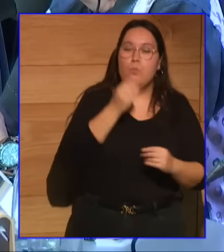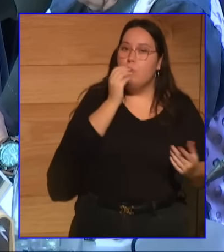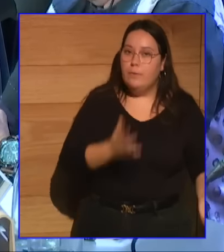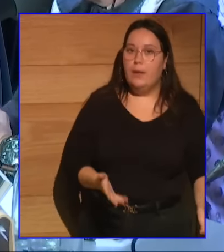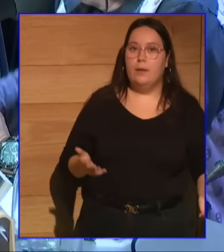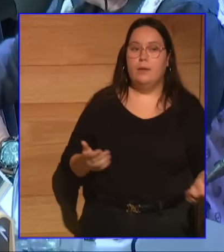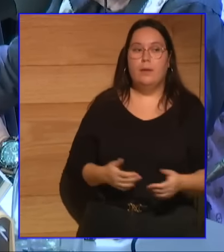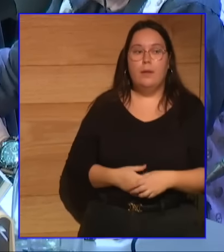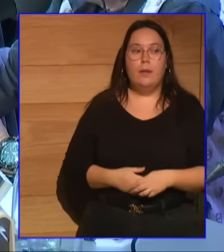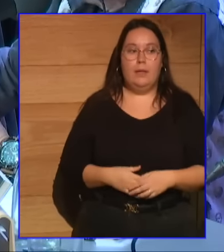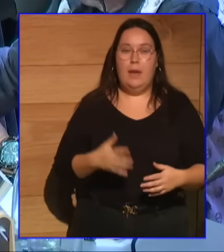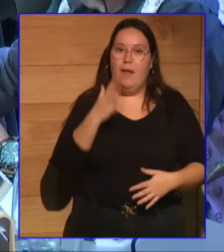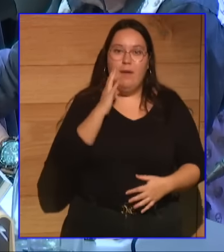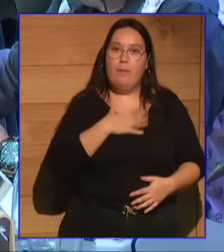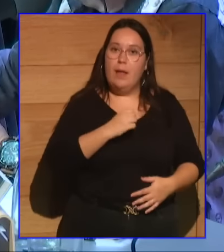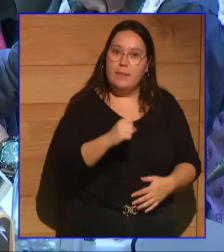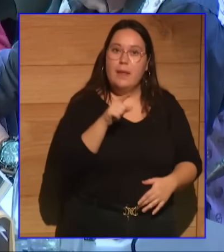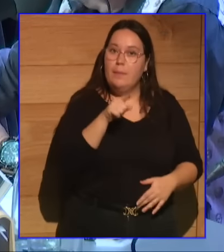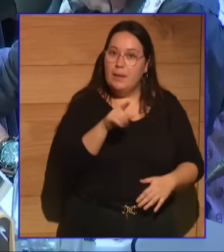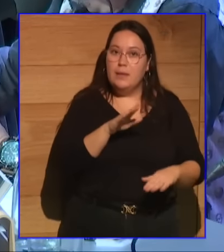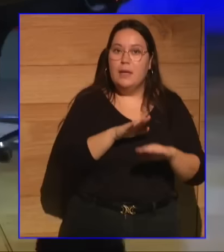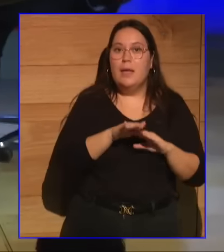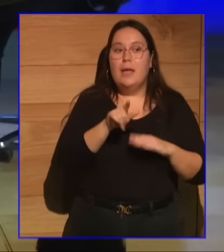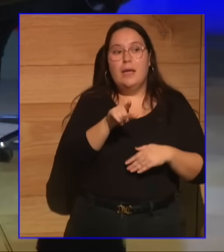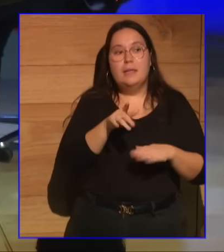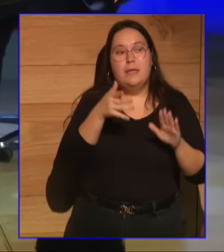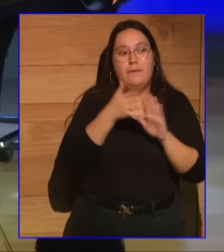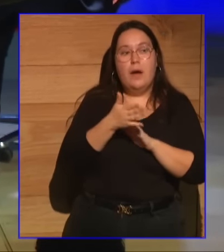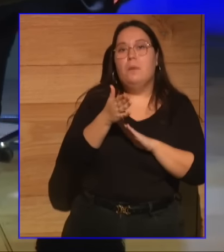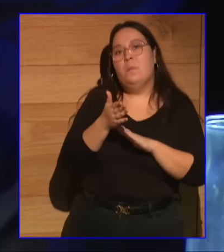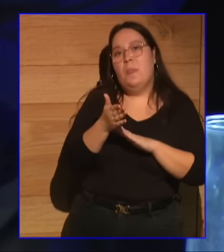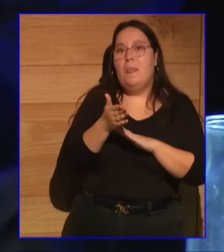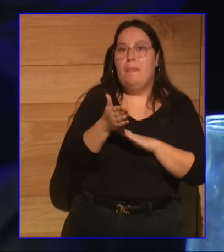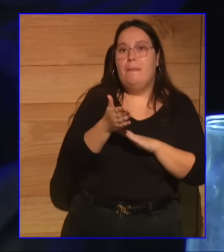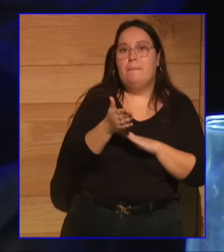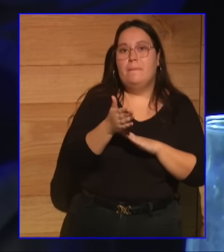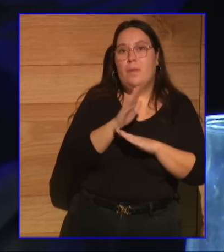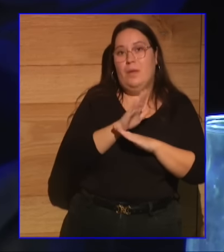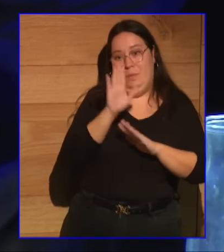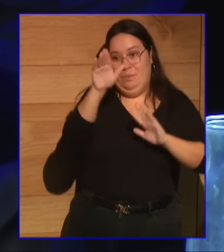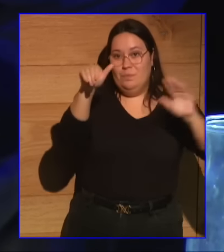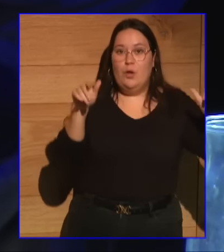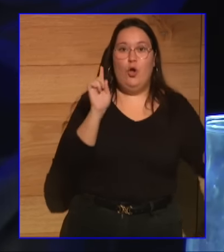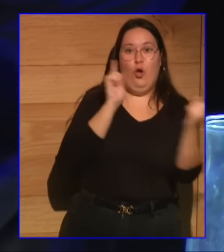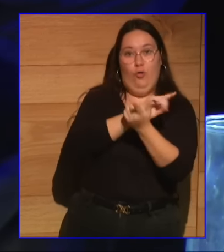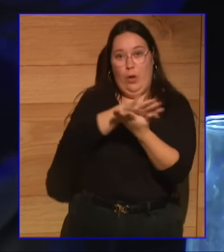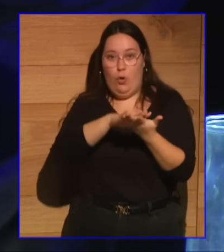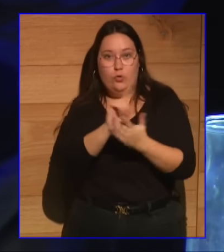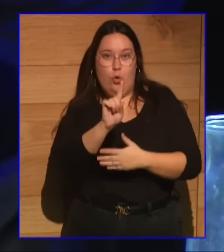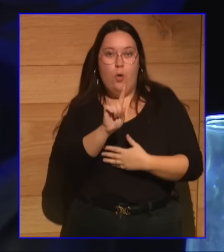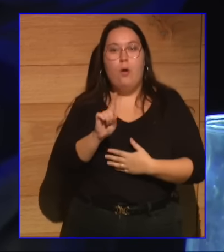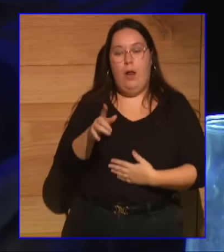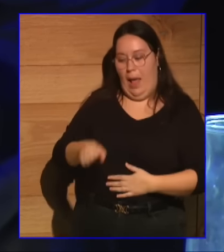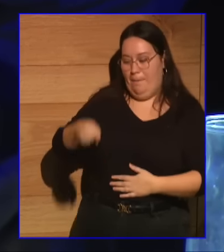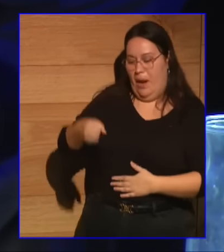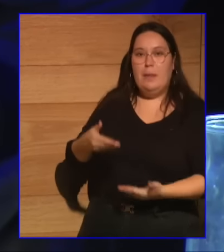Ole Spielberg. La verdadera valentía para ti de esa película no es tanto hacer una llamada contra el holocausto como defender